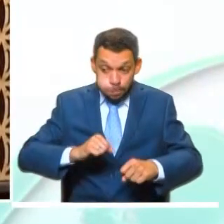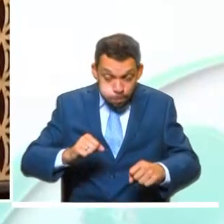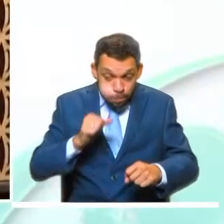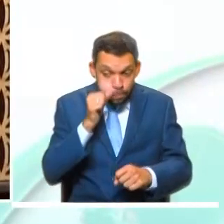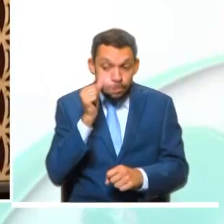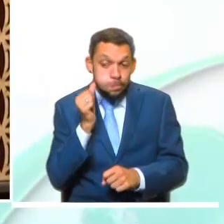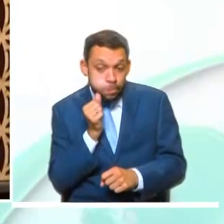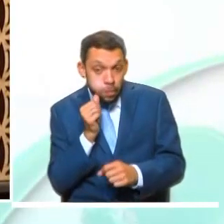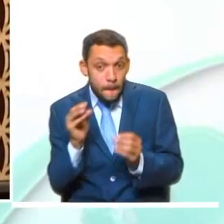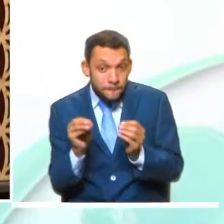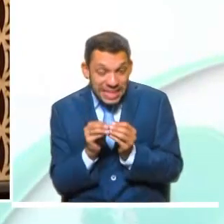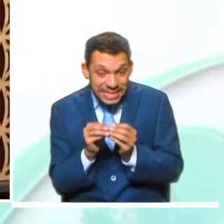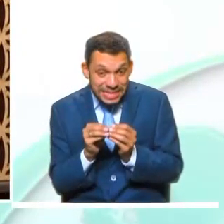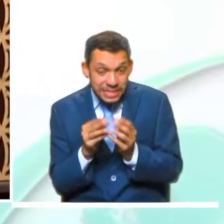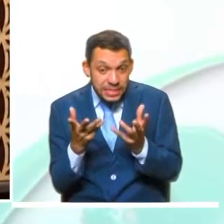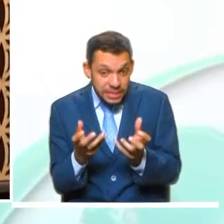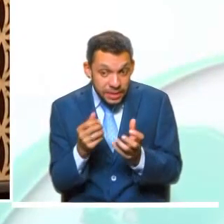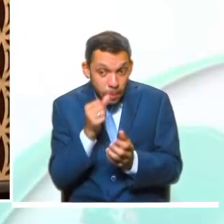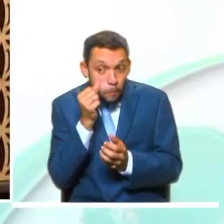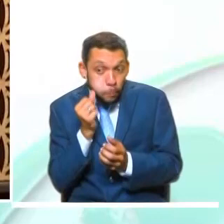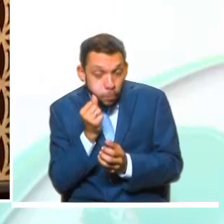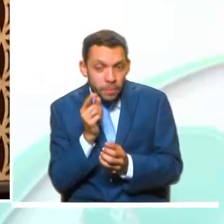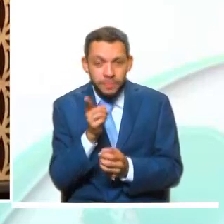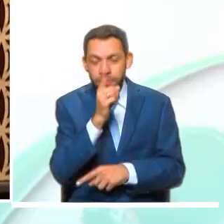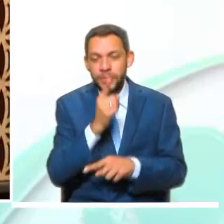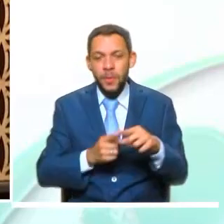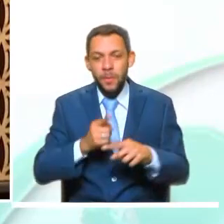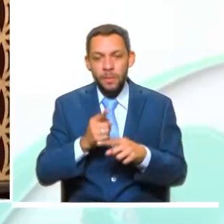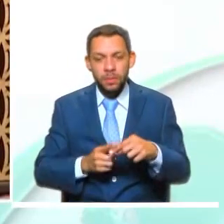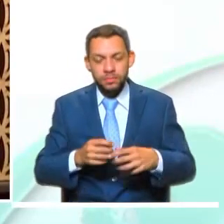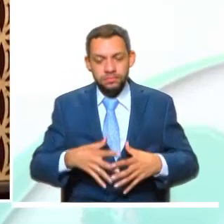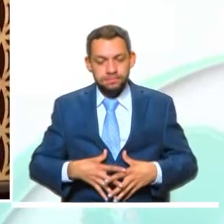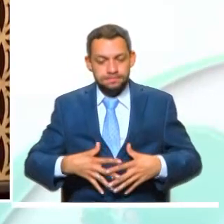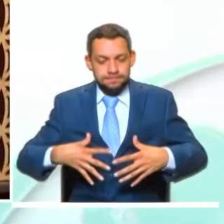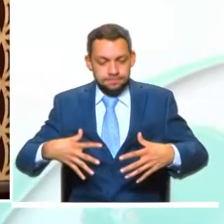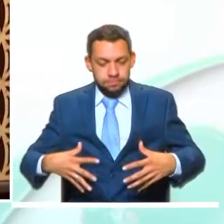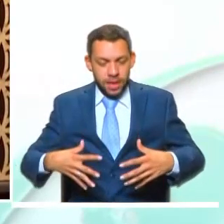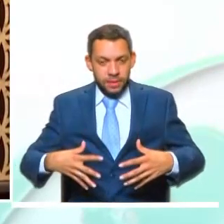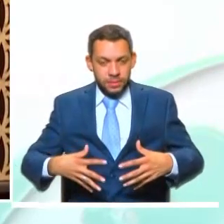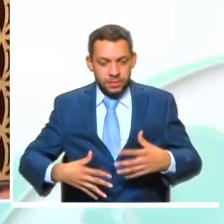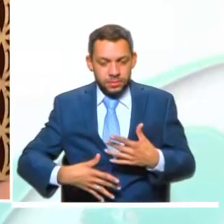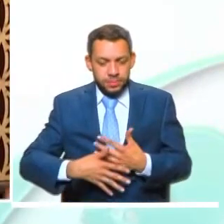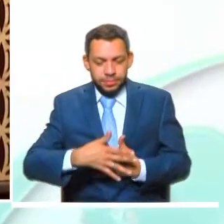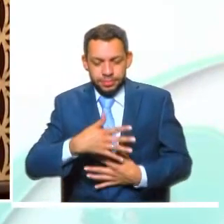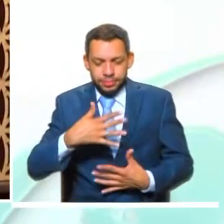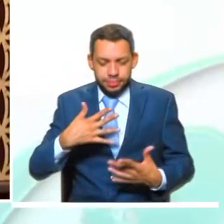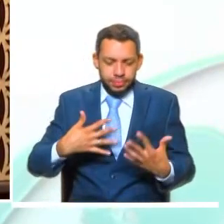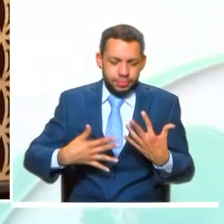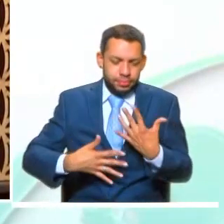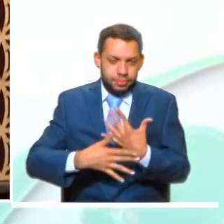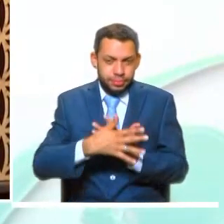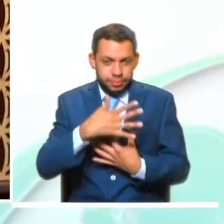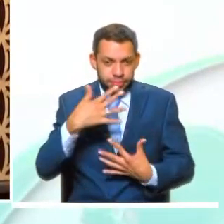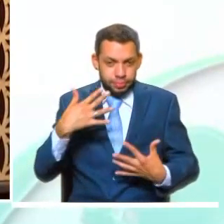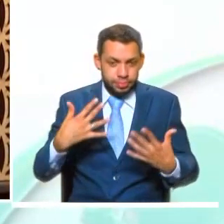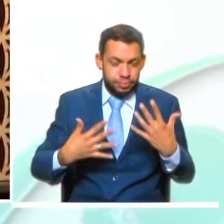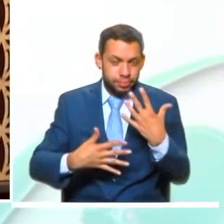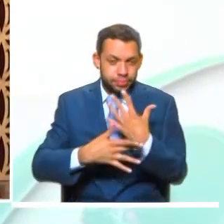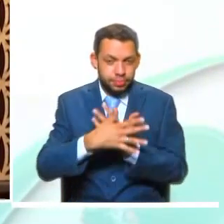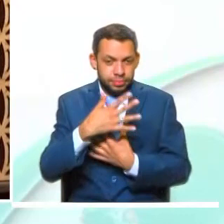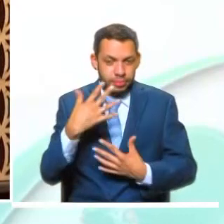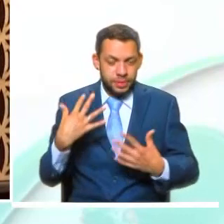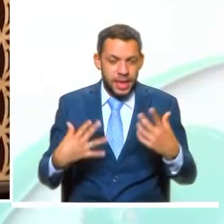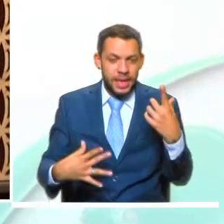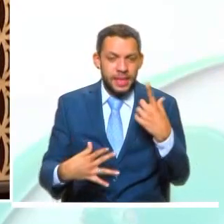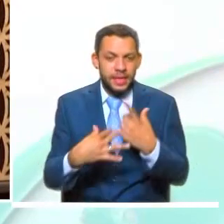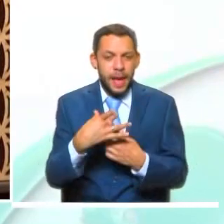está con sobrepeso la grasa actúa como una hormona realmente es una hormona que altera